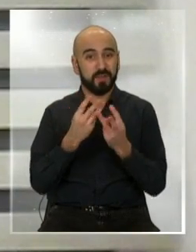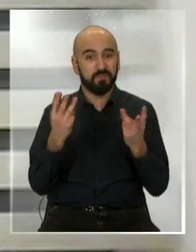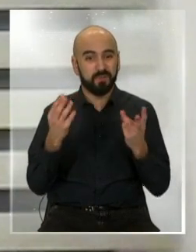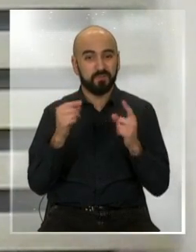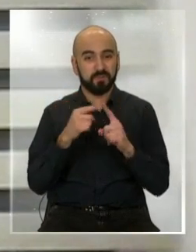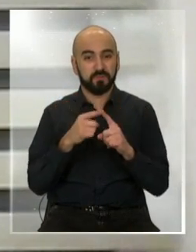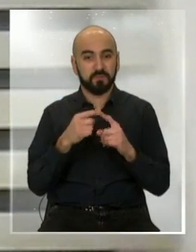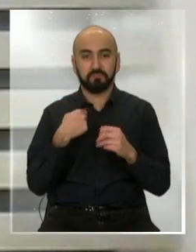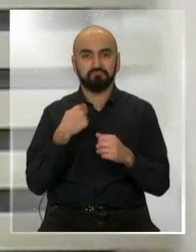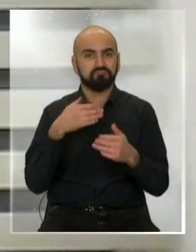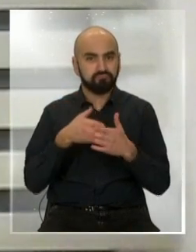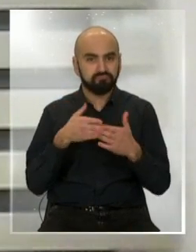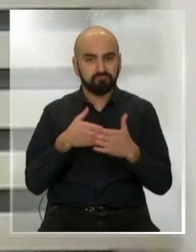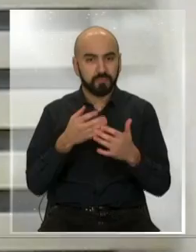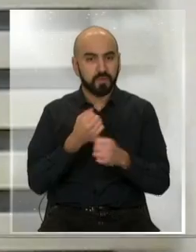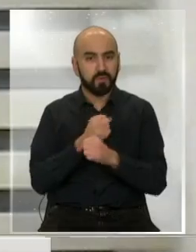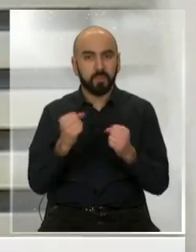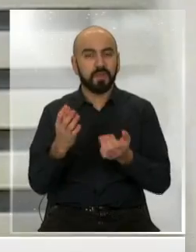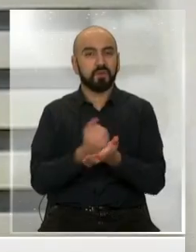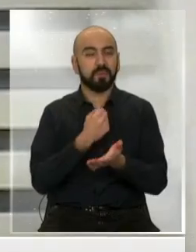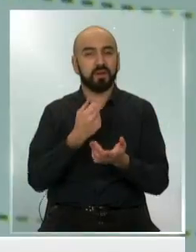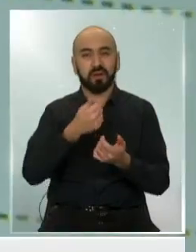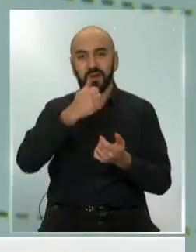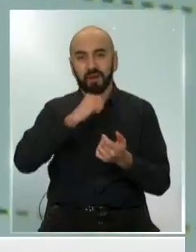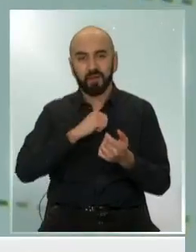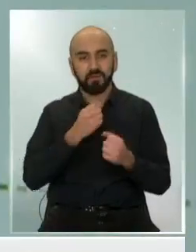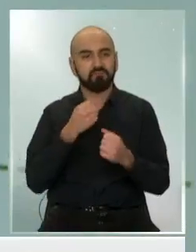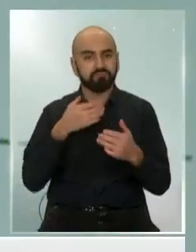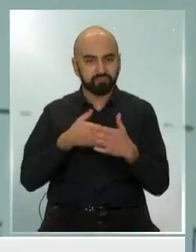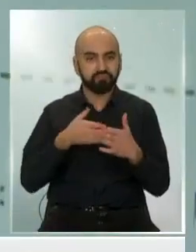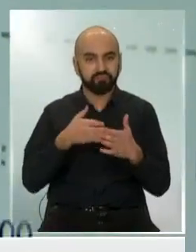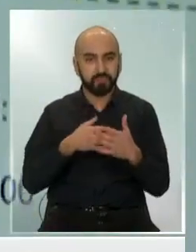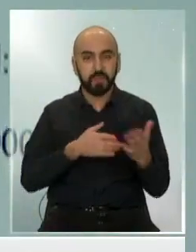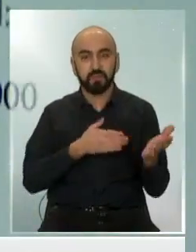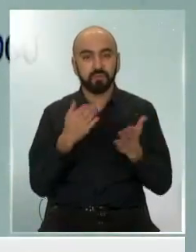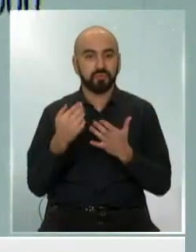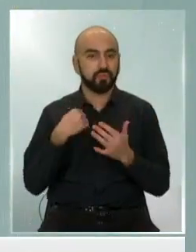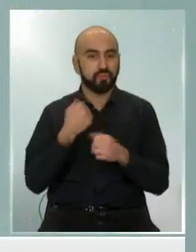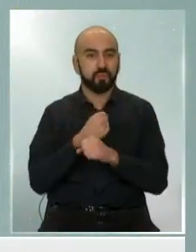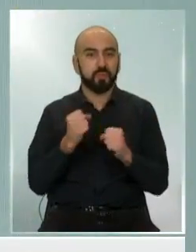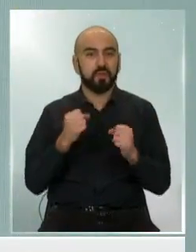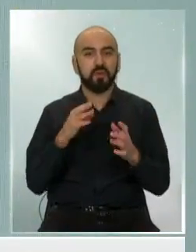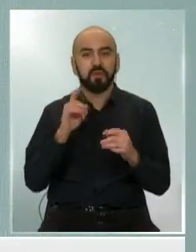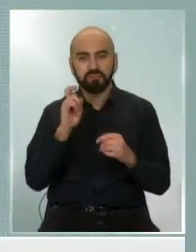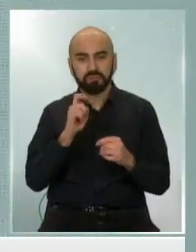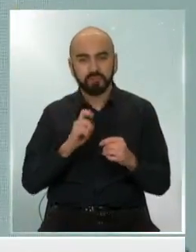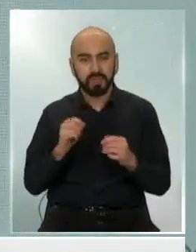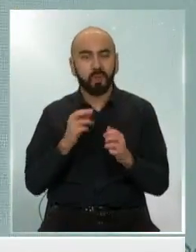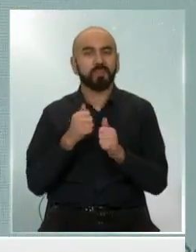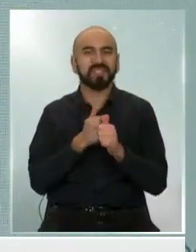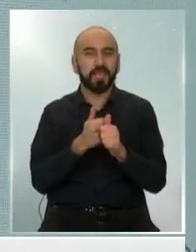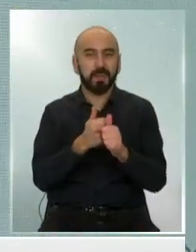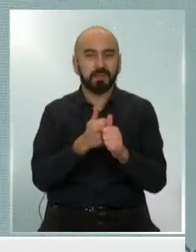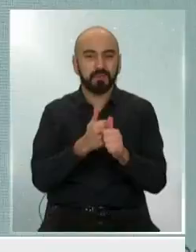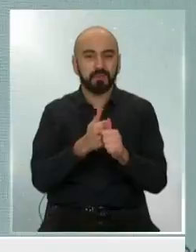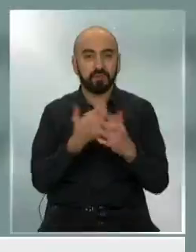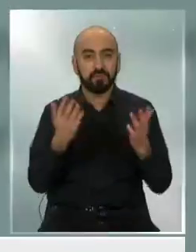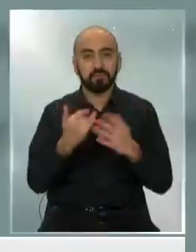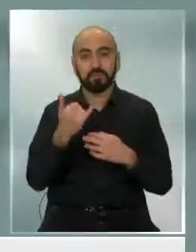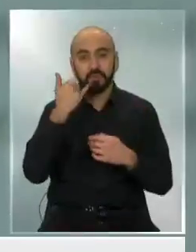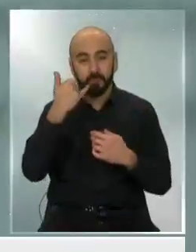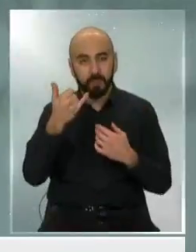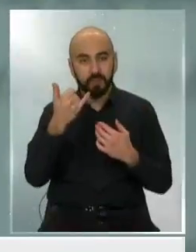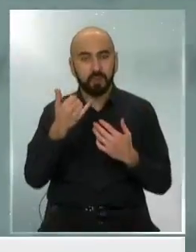no me dejaban entrar. No podía recuperar la clave ni nada por el estilo. Por lo tanto, yo no le podía hacer un seguimiento. Por lo tanto, ahí ya me asusté y